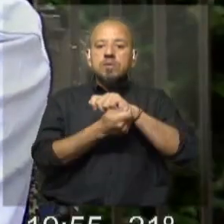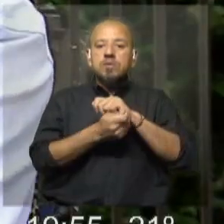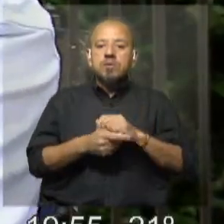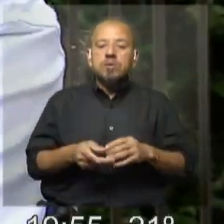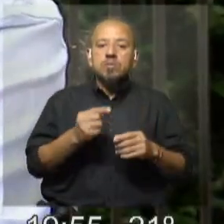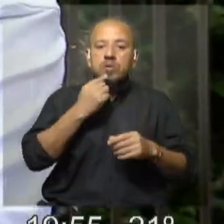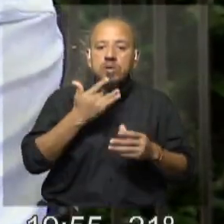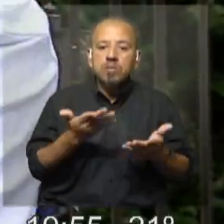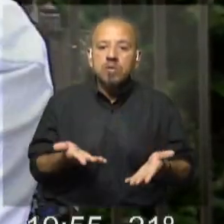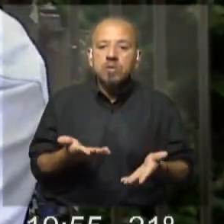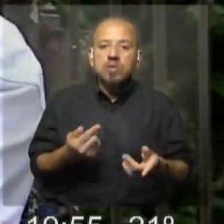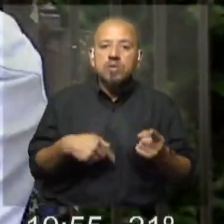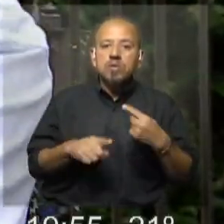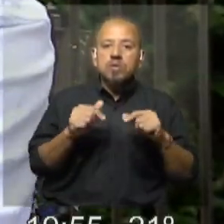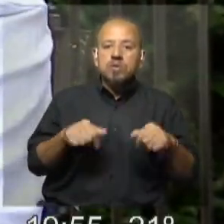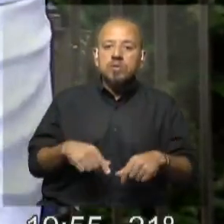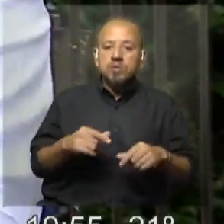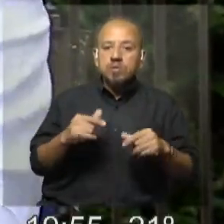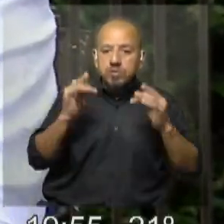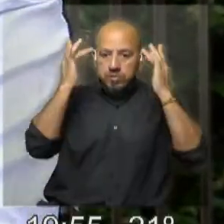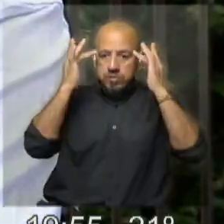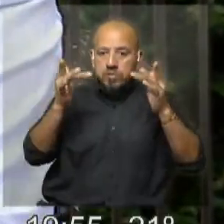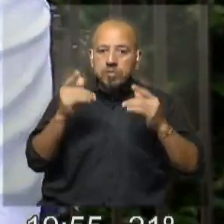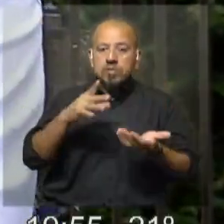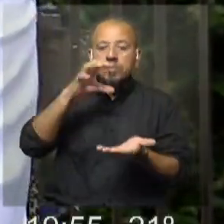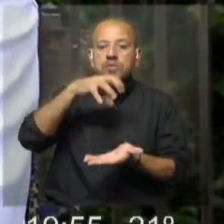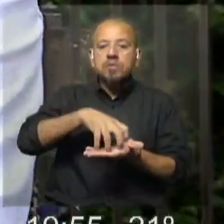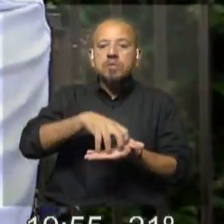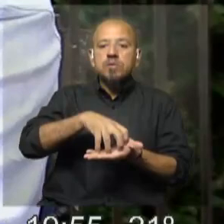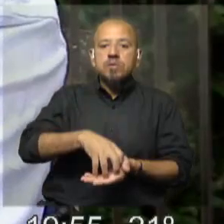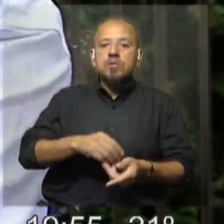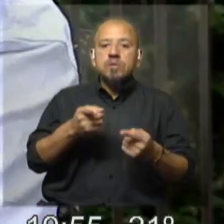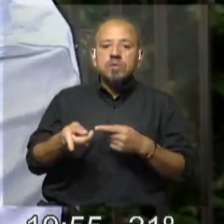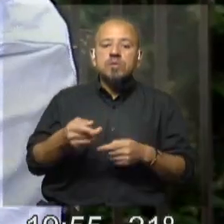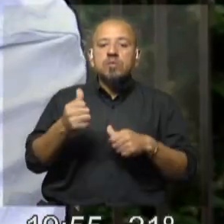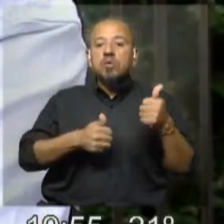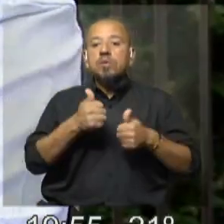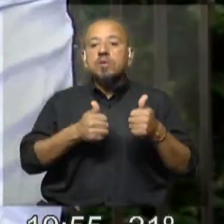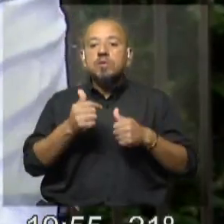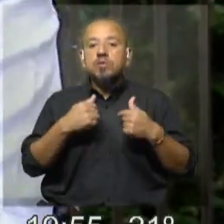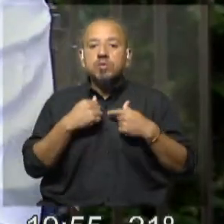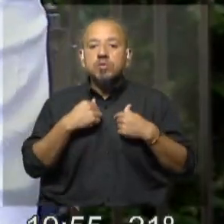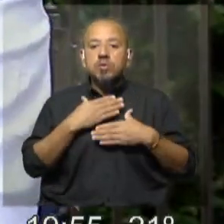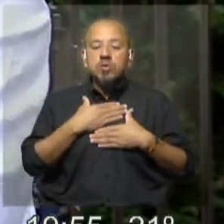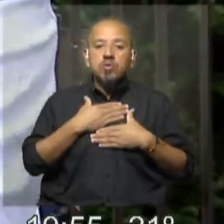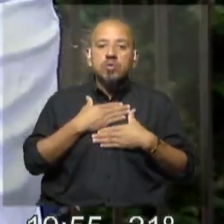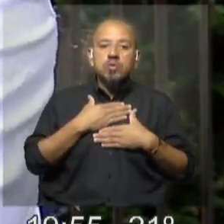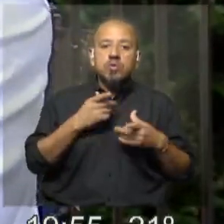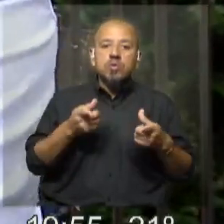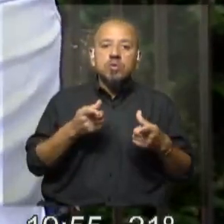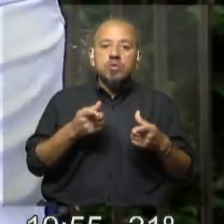autonomía, mayor autonomía de los centros educativos. Un punto central es la formación por competencias, que creemos que es uno de los puntos centrales